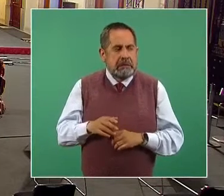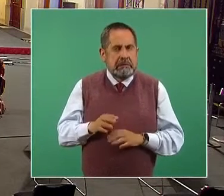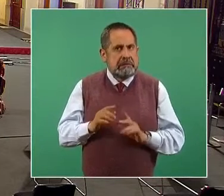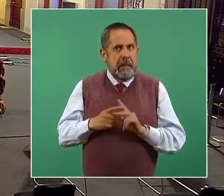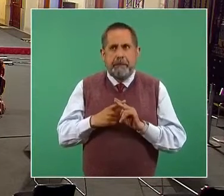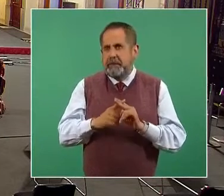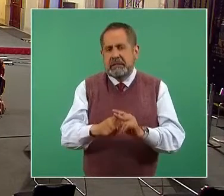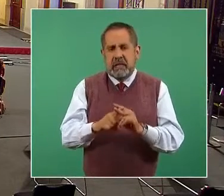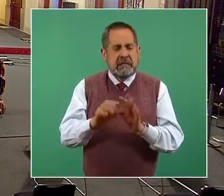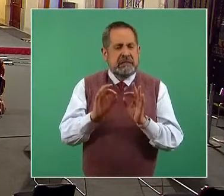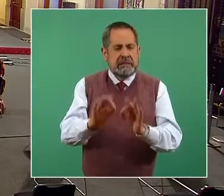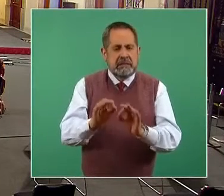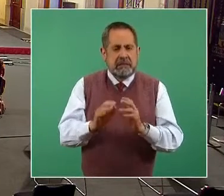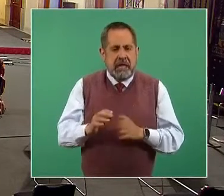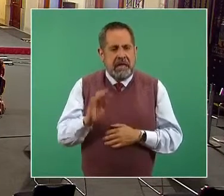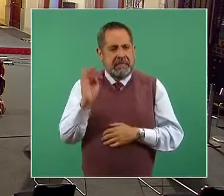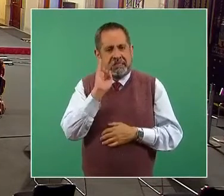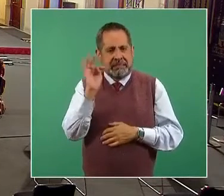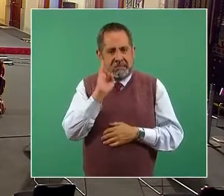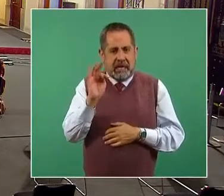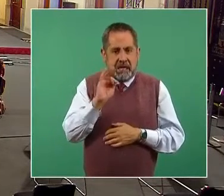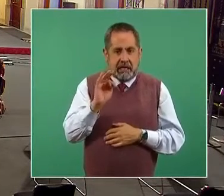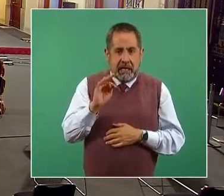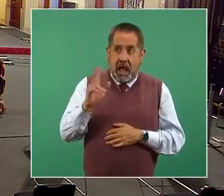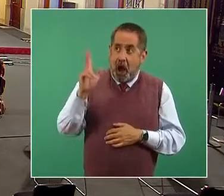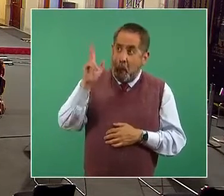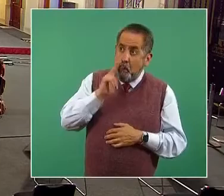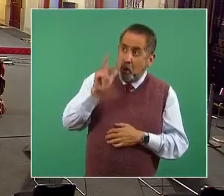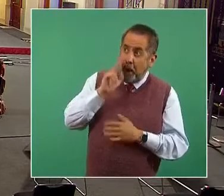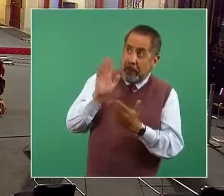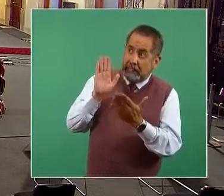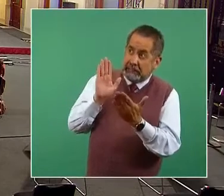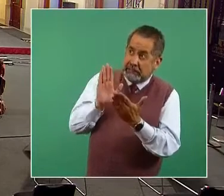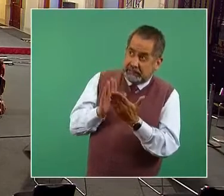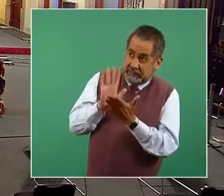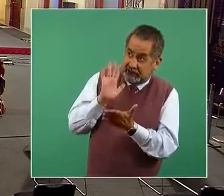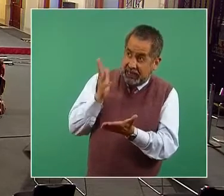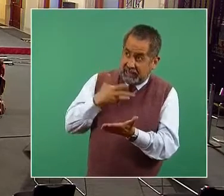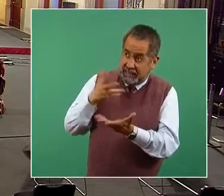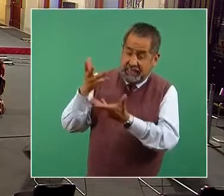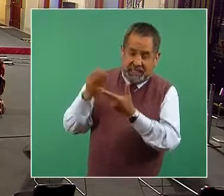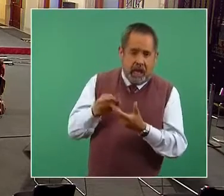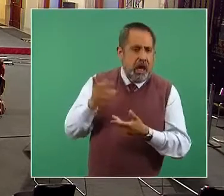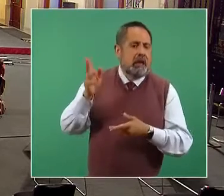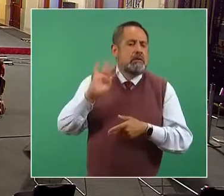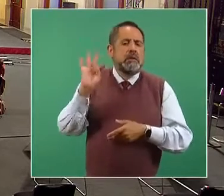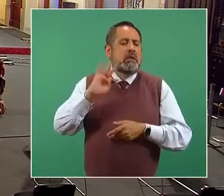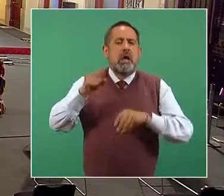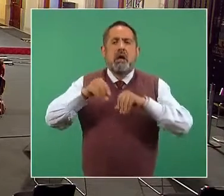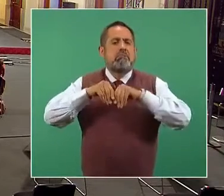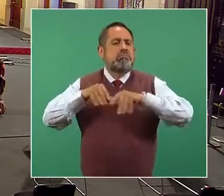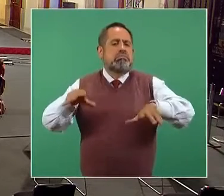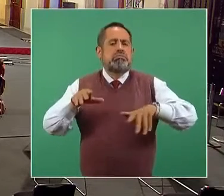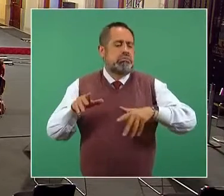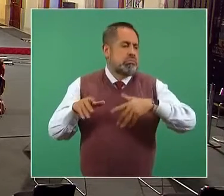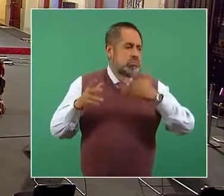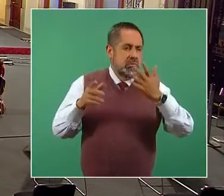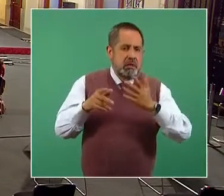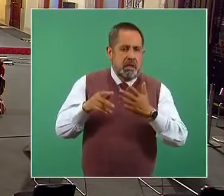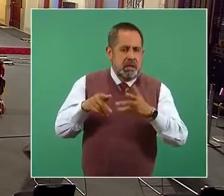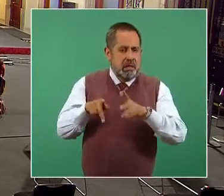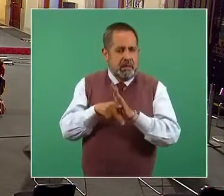idóneo en donde estemos ya muy cerca de recibir evidencia o ya tengamos la evidencia porque se publica en un